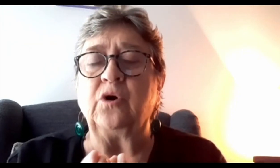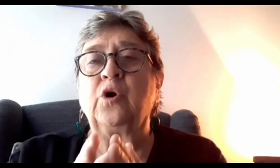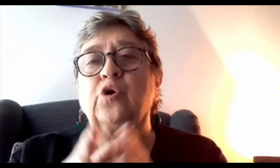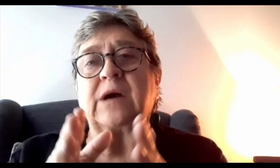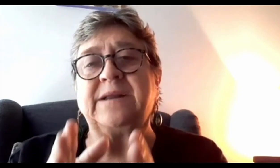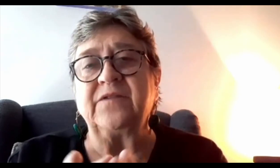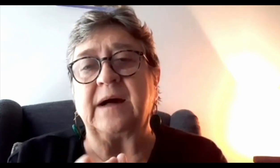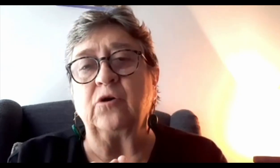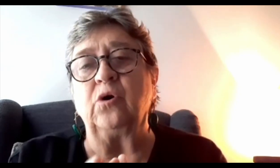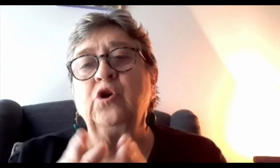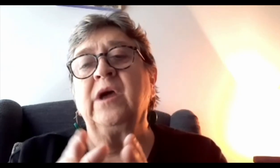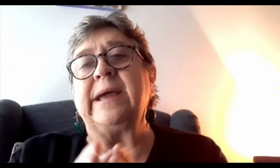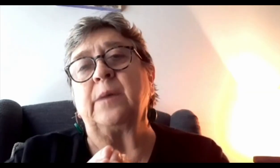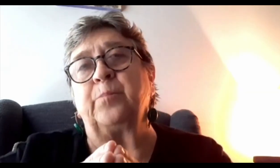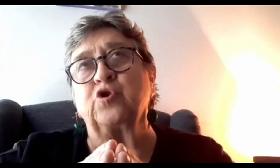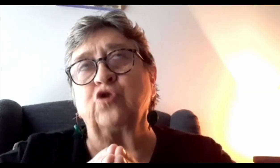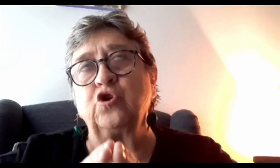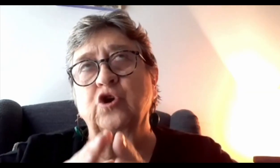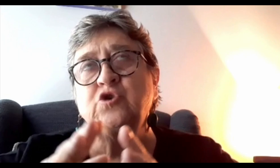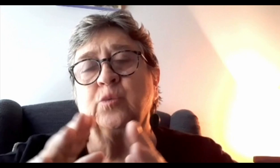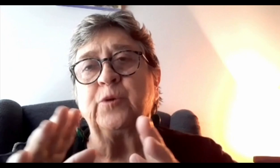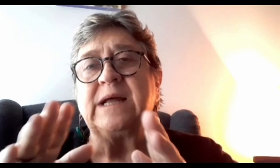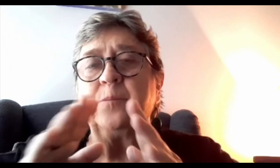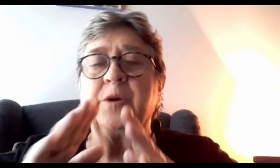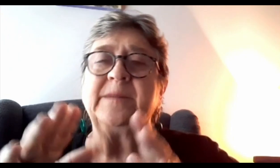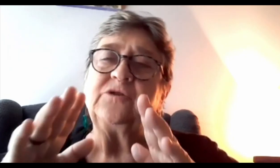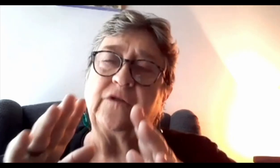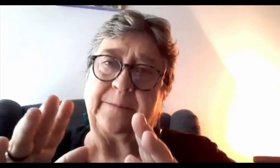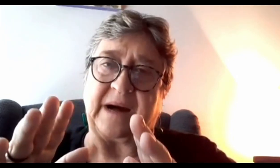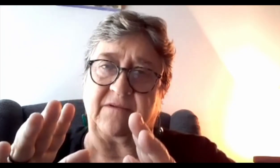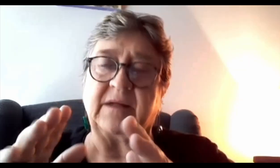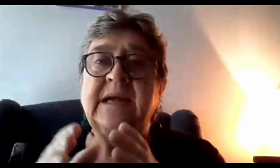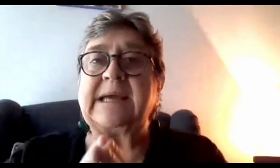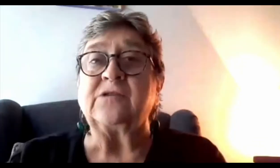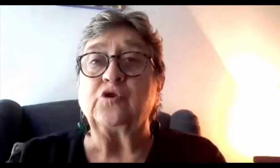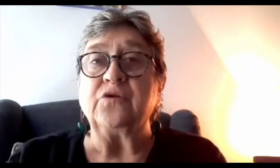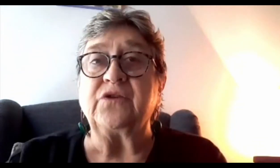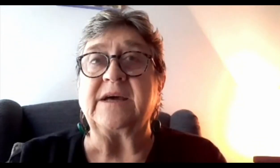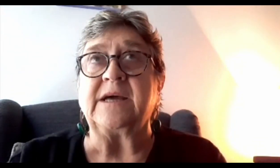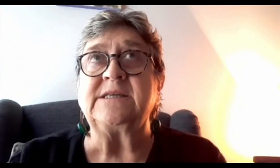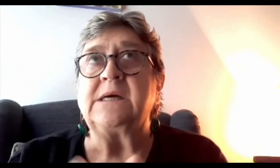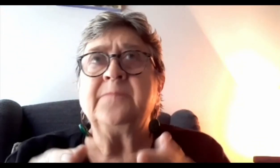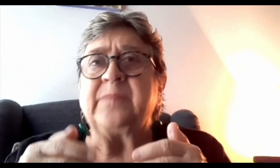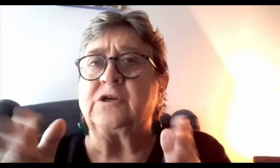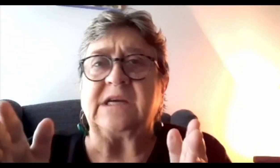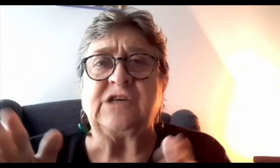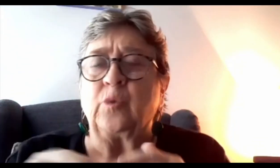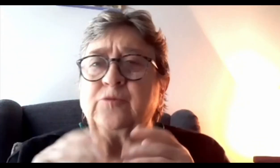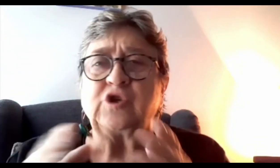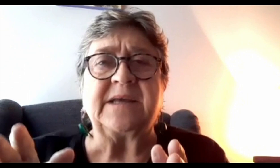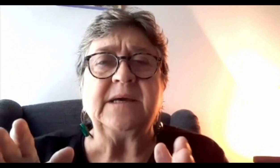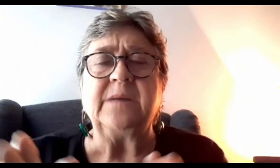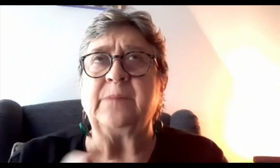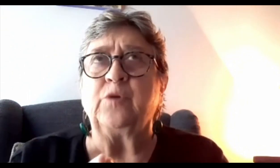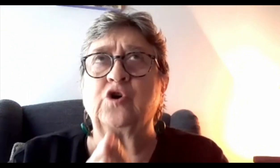importantísimo organizado por todo lo que supone el movimiento de paz. Entonces,